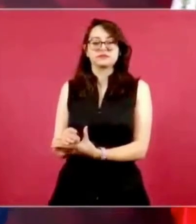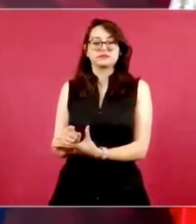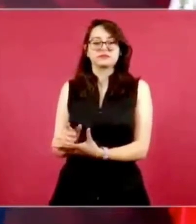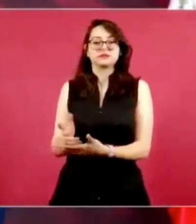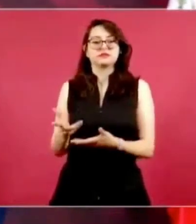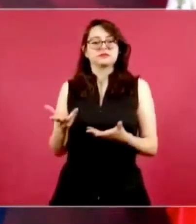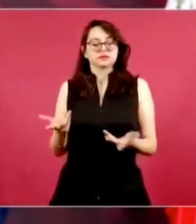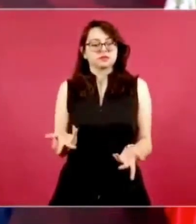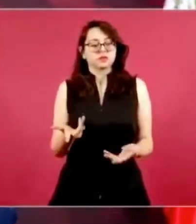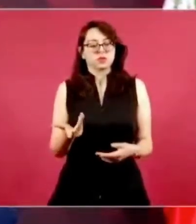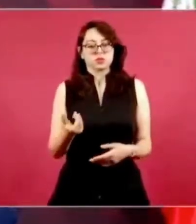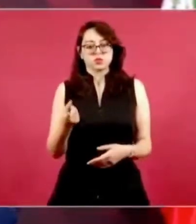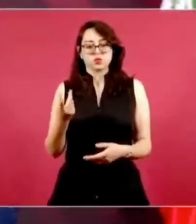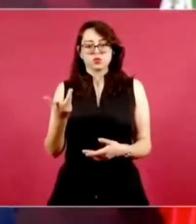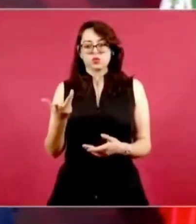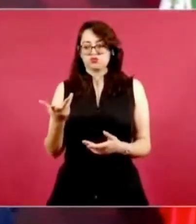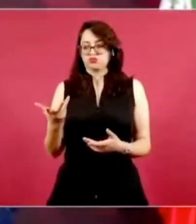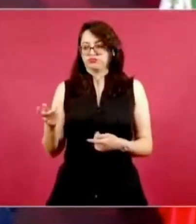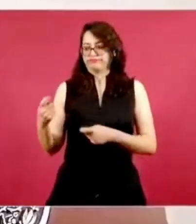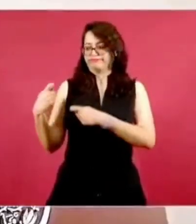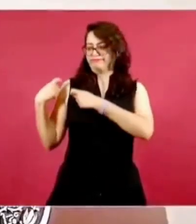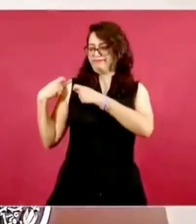una civilización.